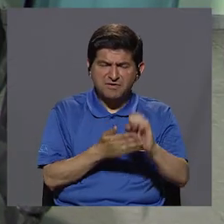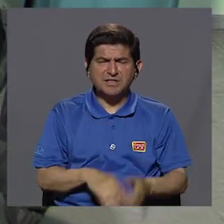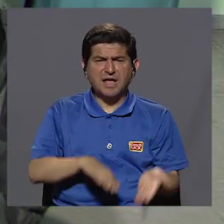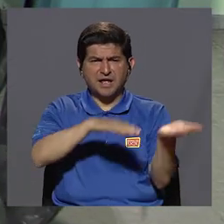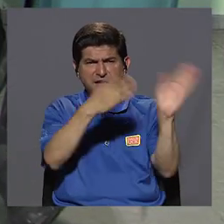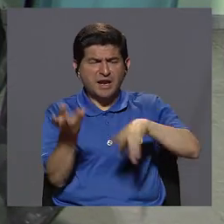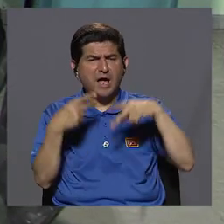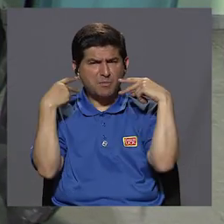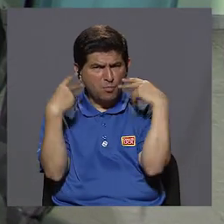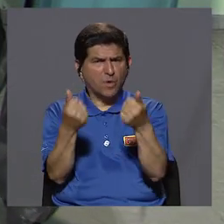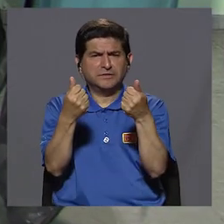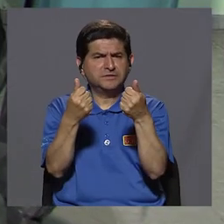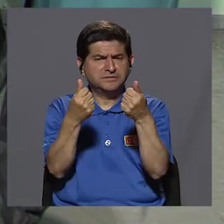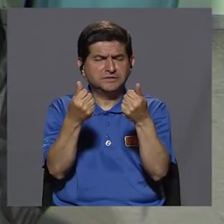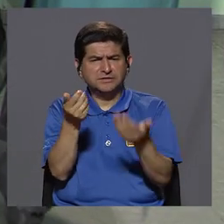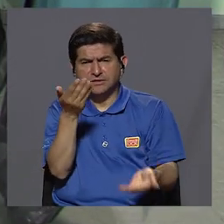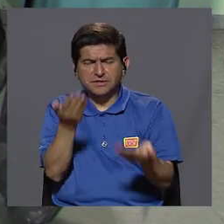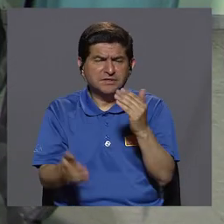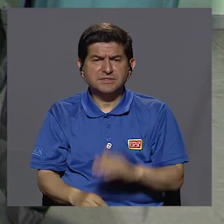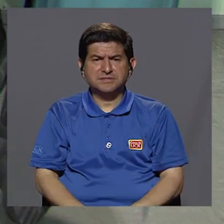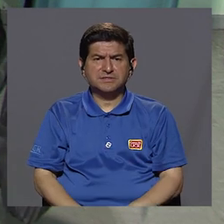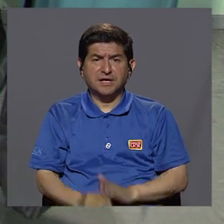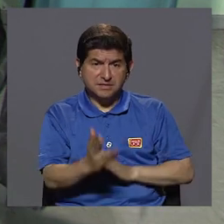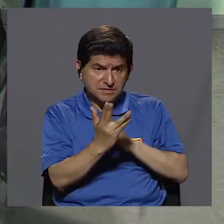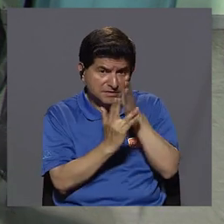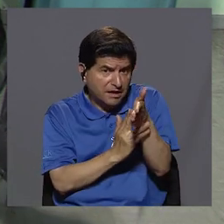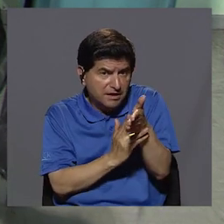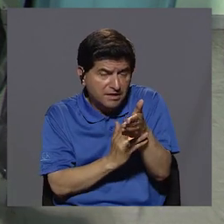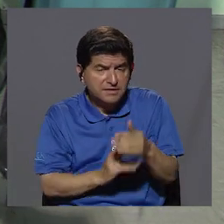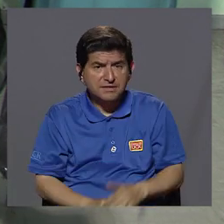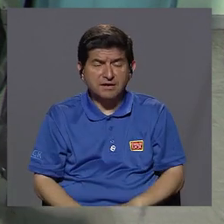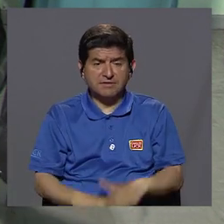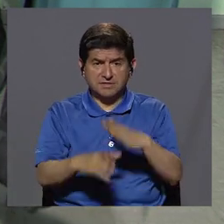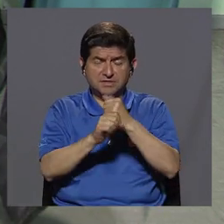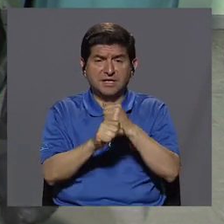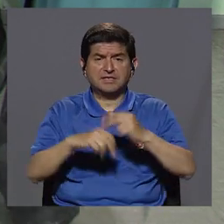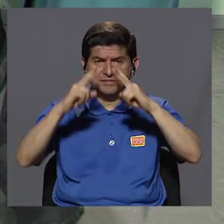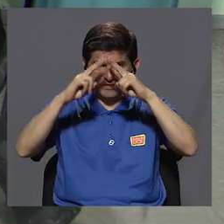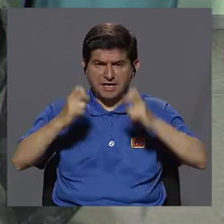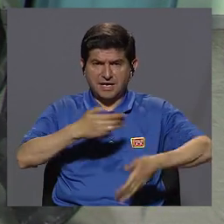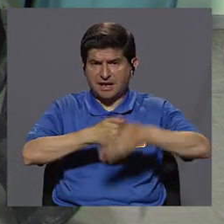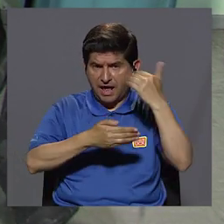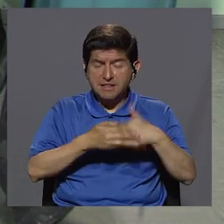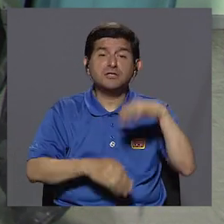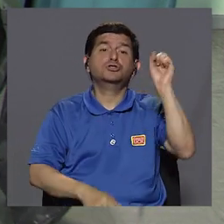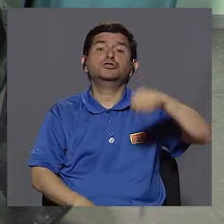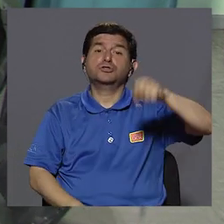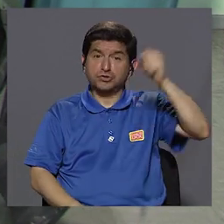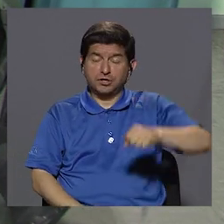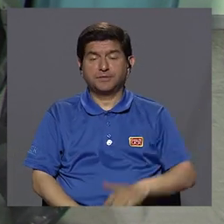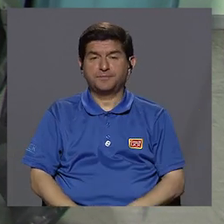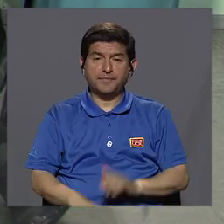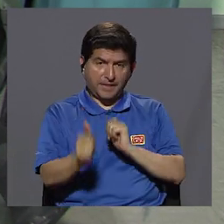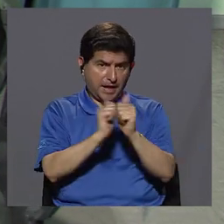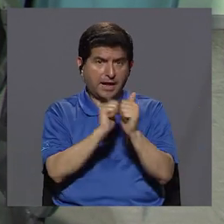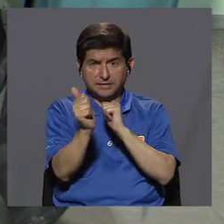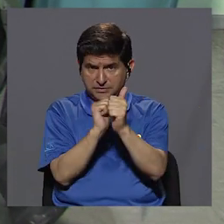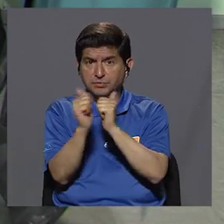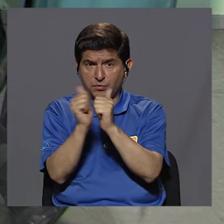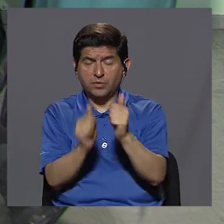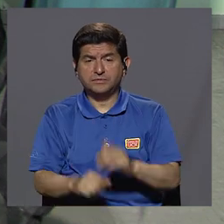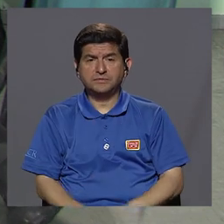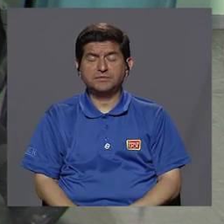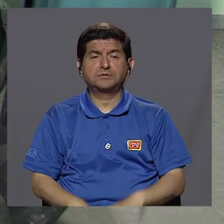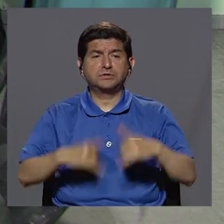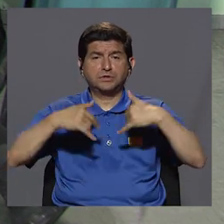en la muerte súbita digamos a través de hacerse exámenes antes sí a nivel deportivo hemos